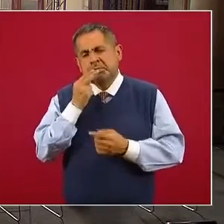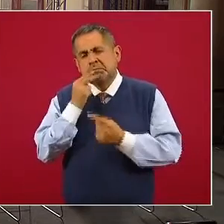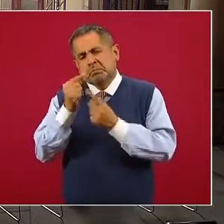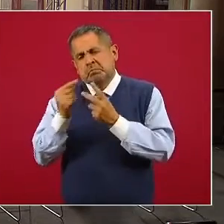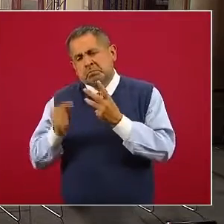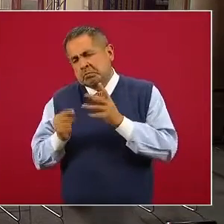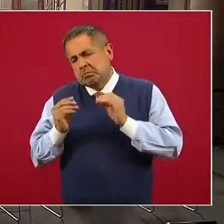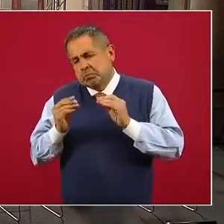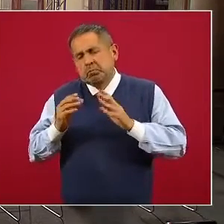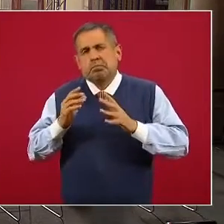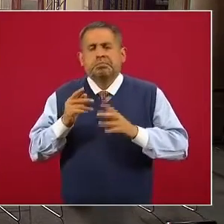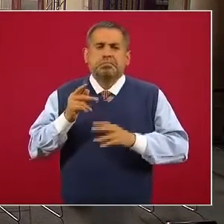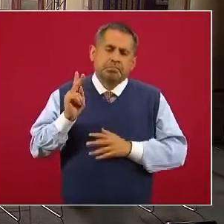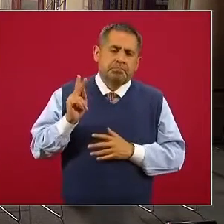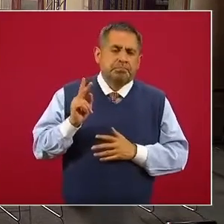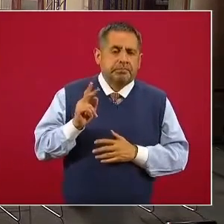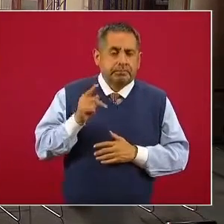es